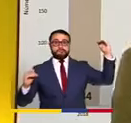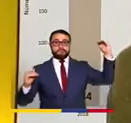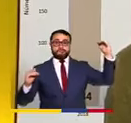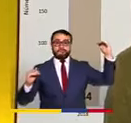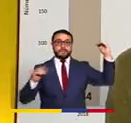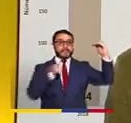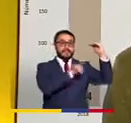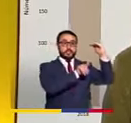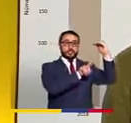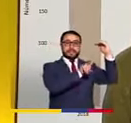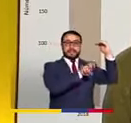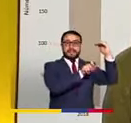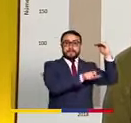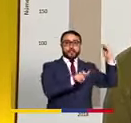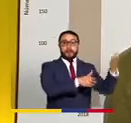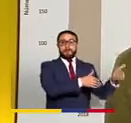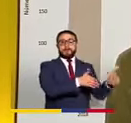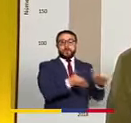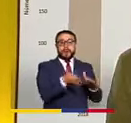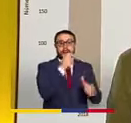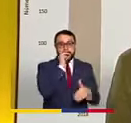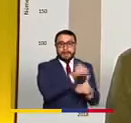167 casos murieron.